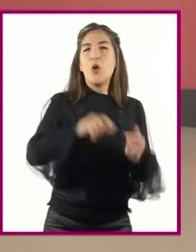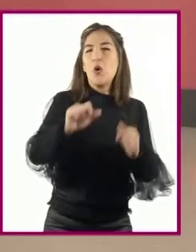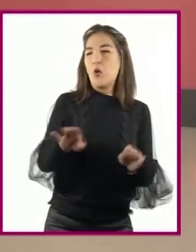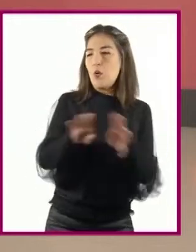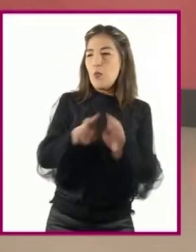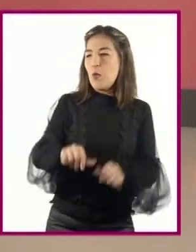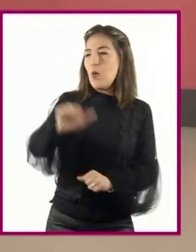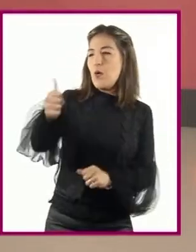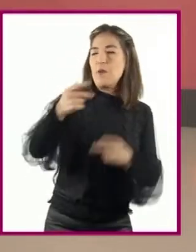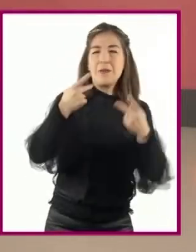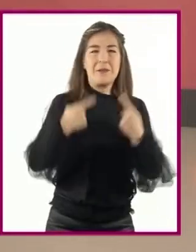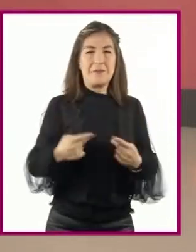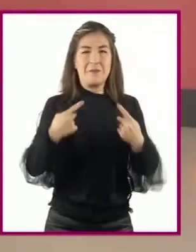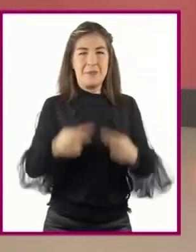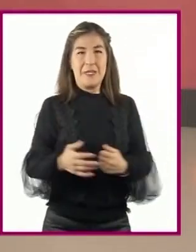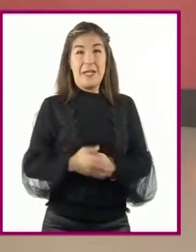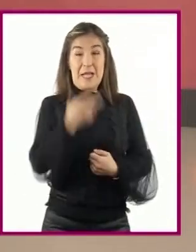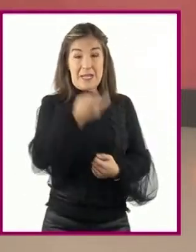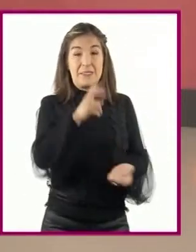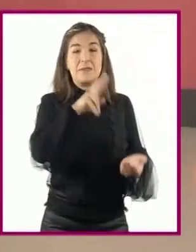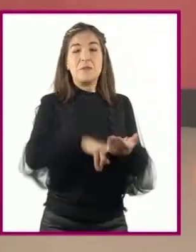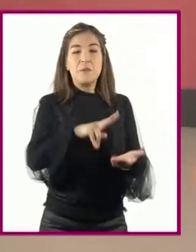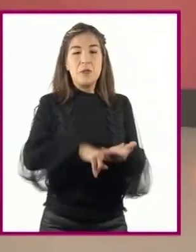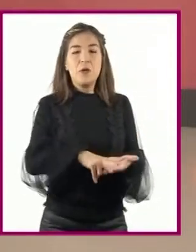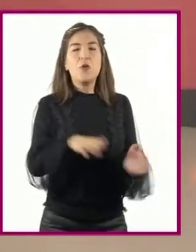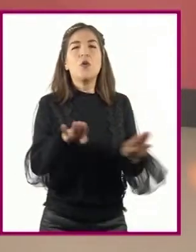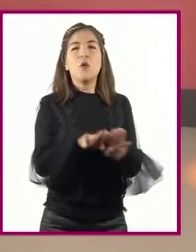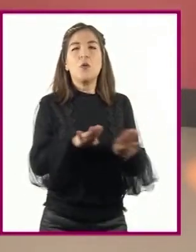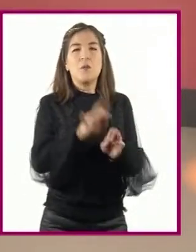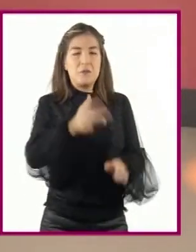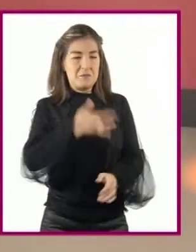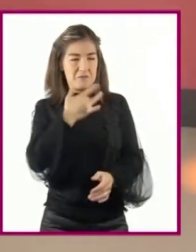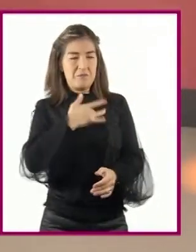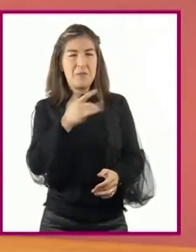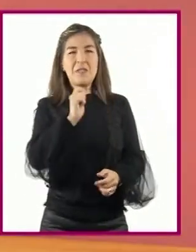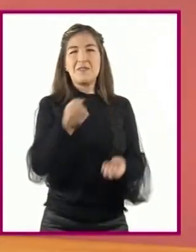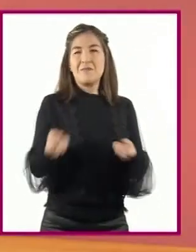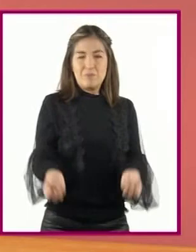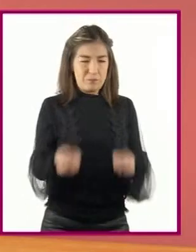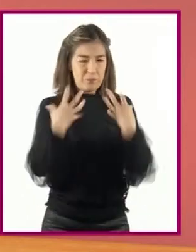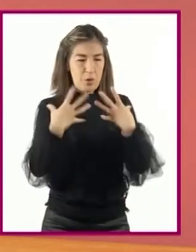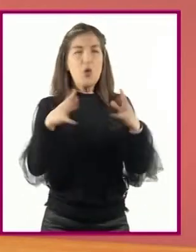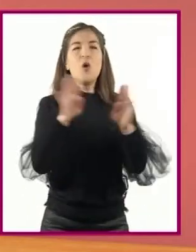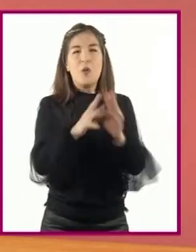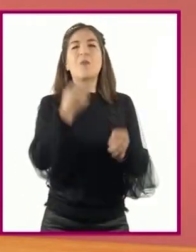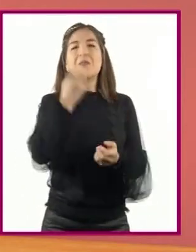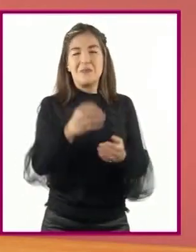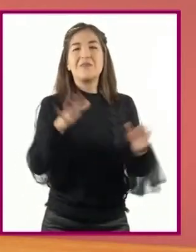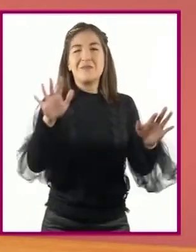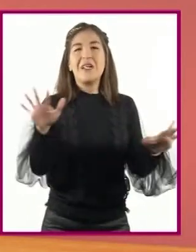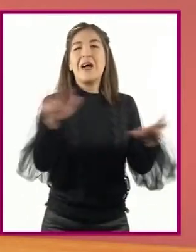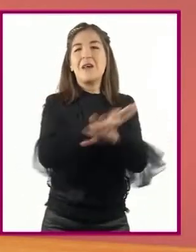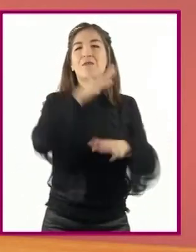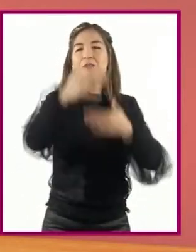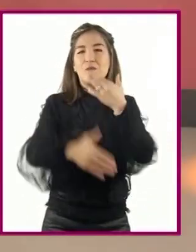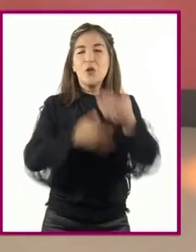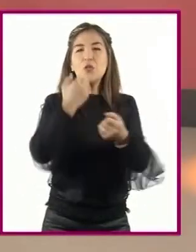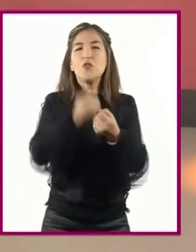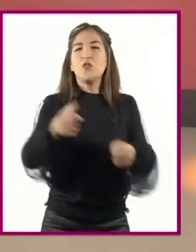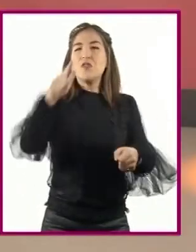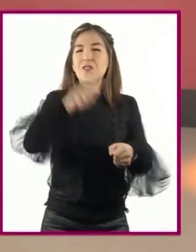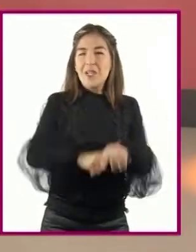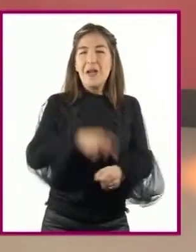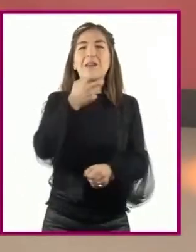persona. Este valor individualista fue afectado por los cambios sociales con el paso de los